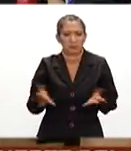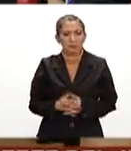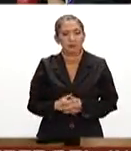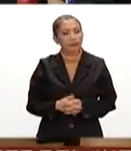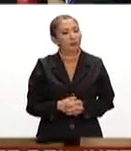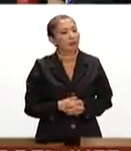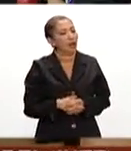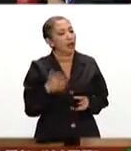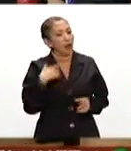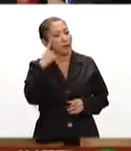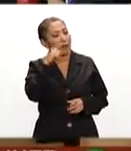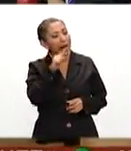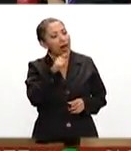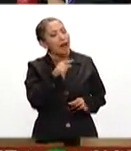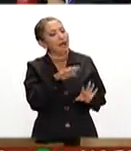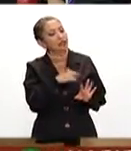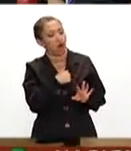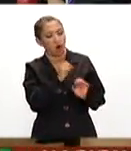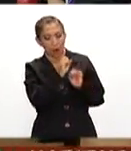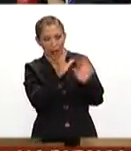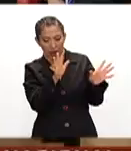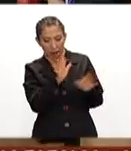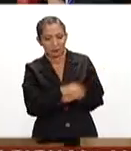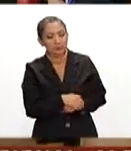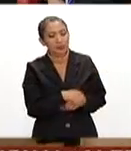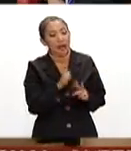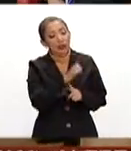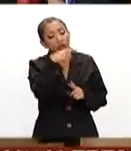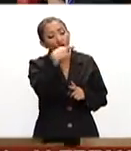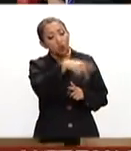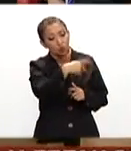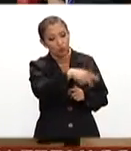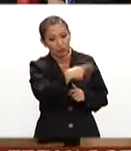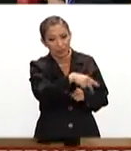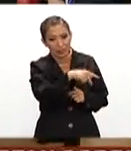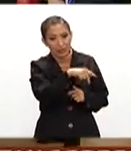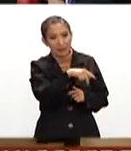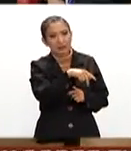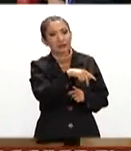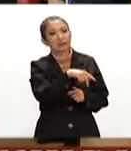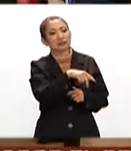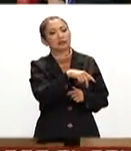ver, para que me quede y nos quede claro. Entonces, ustedes,